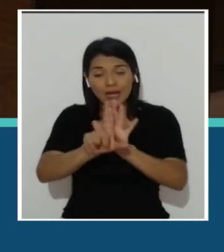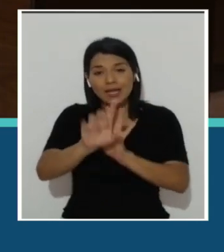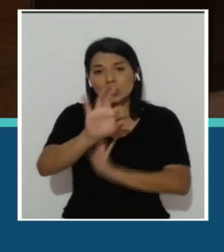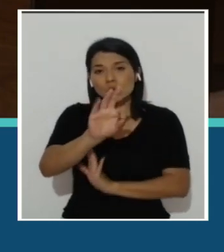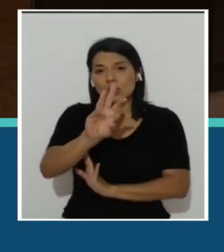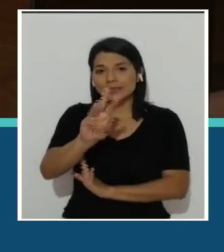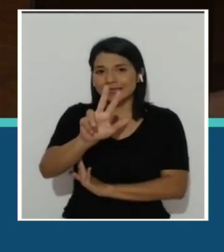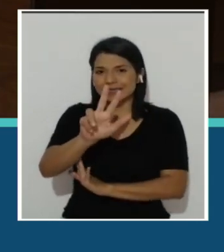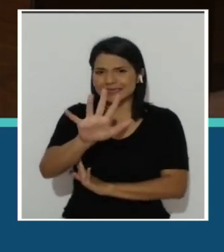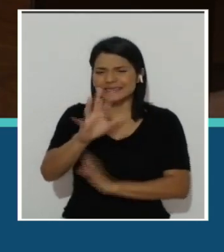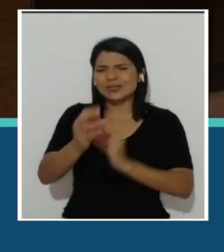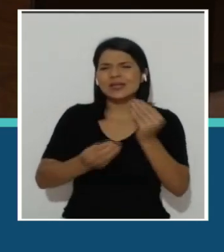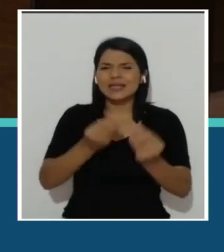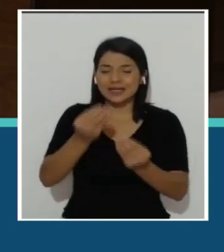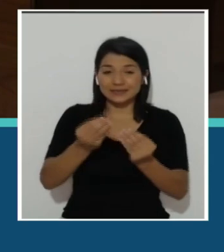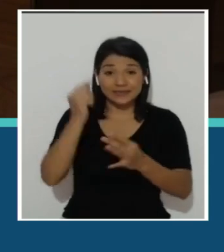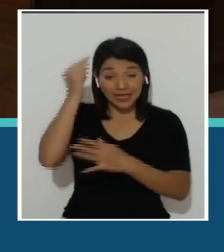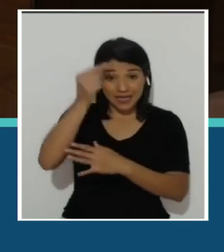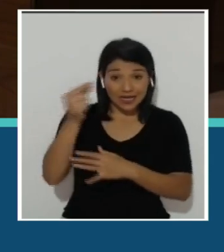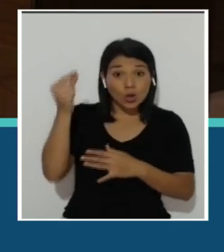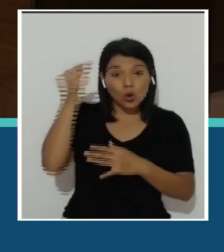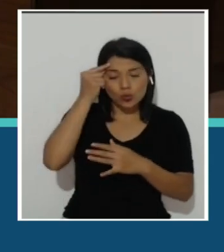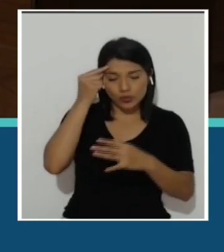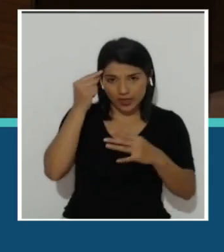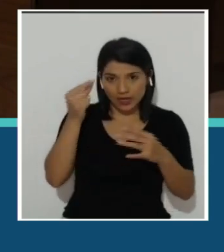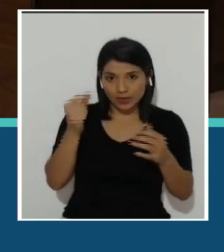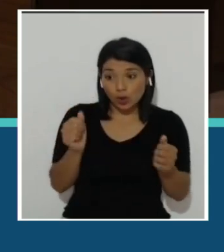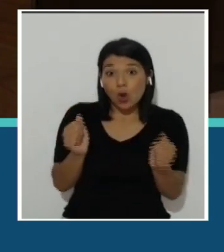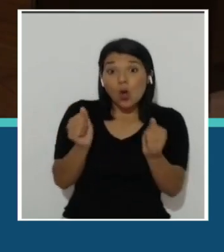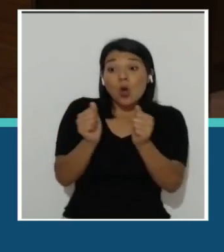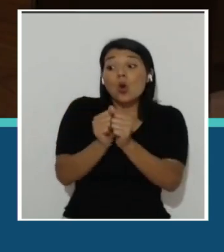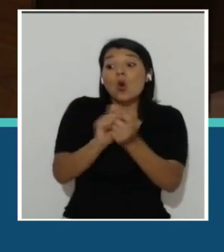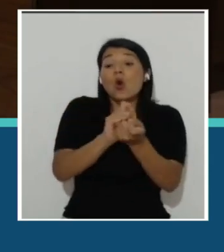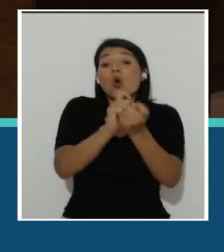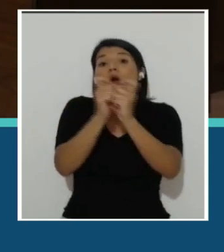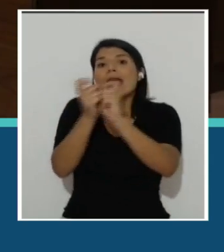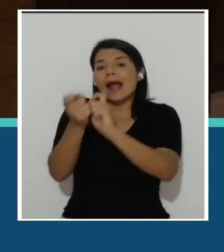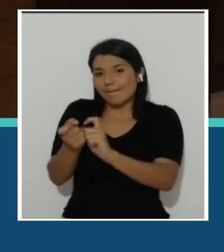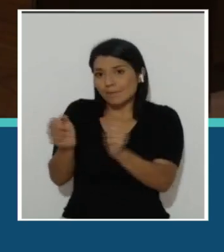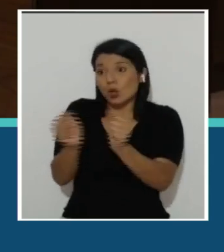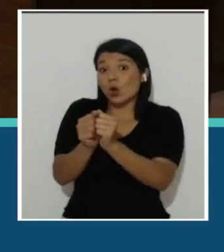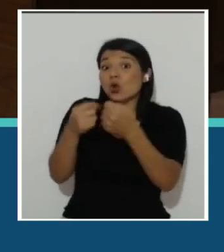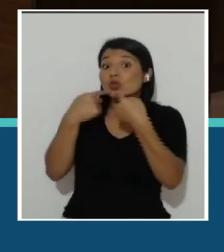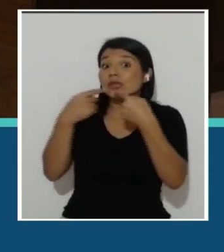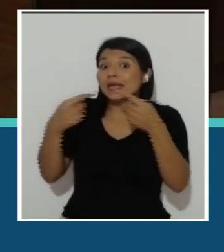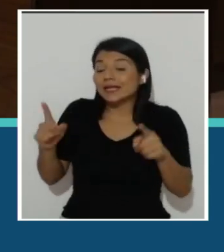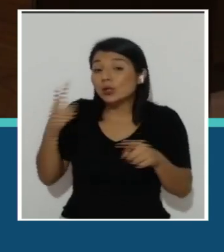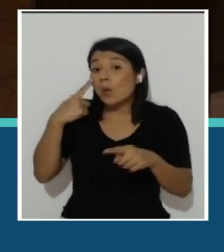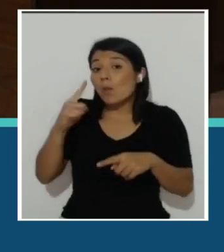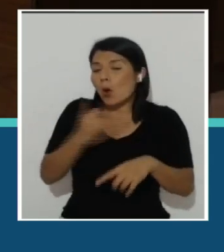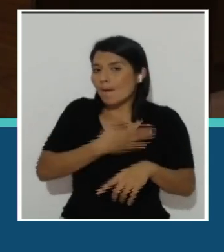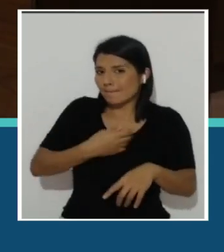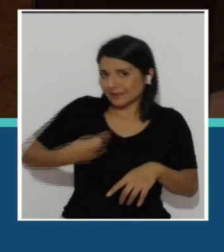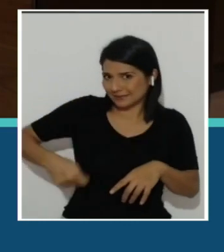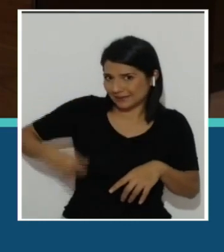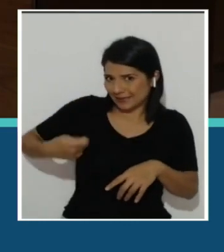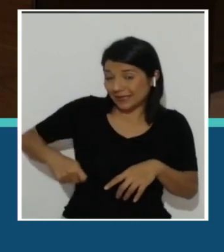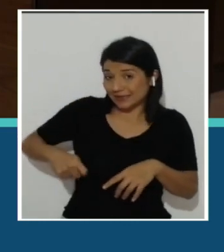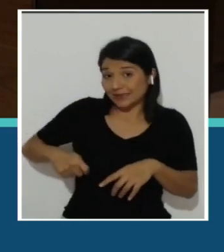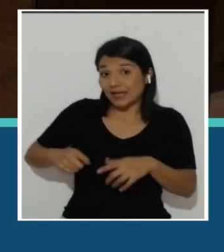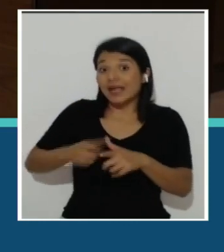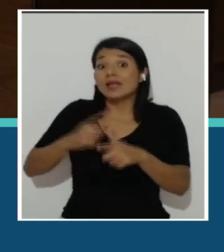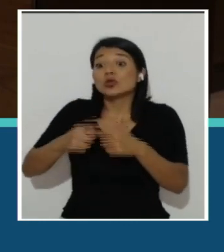el gobierno, con la flexibilización que hizo con el decreto del presidente de la República, estarían pudiendo incrementar